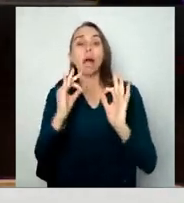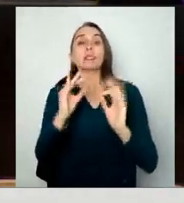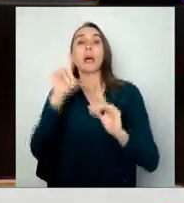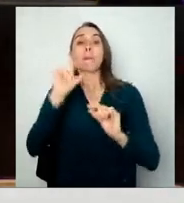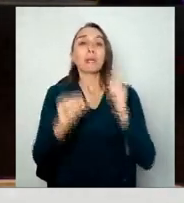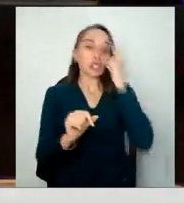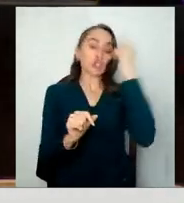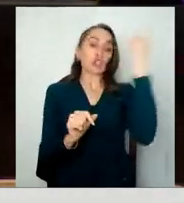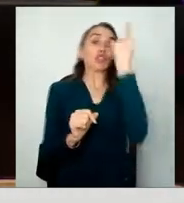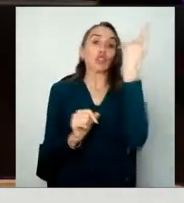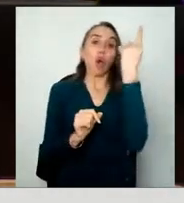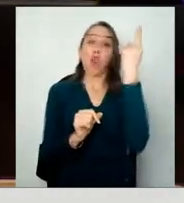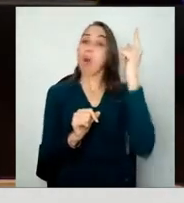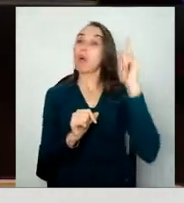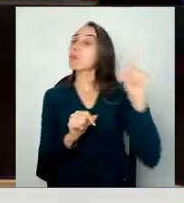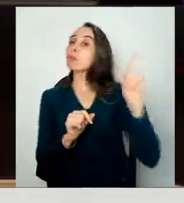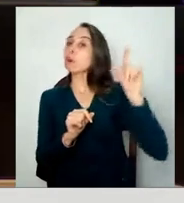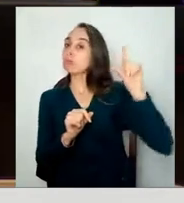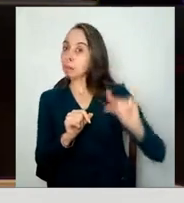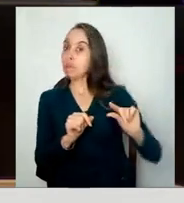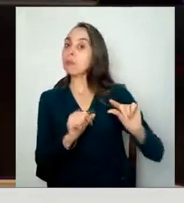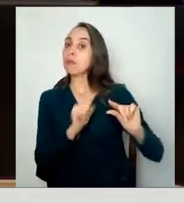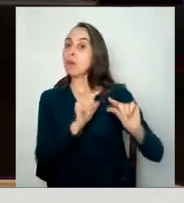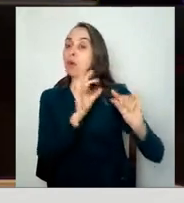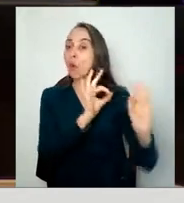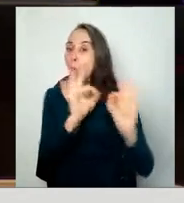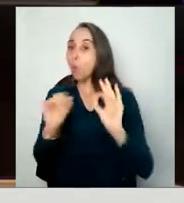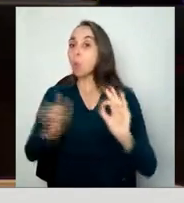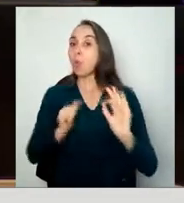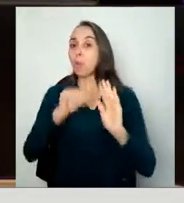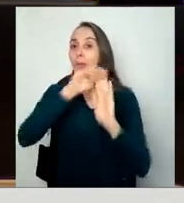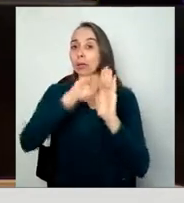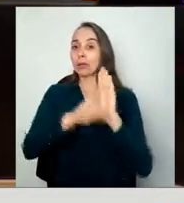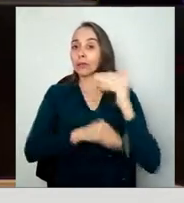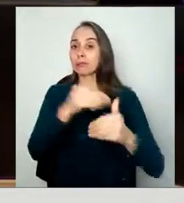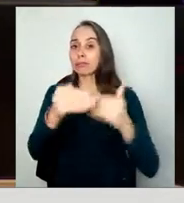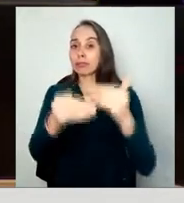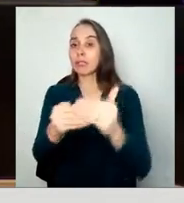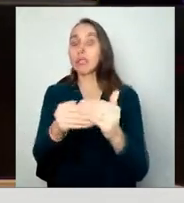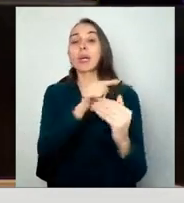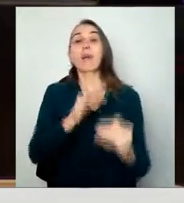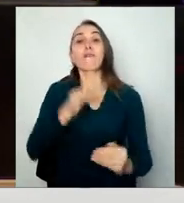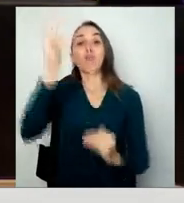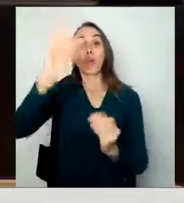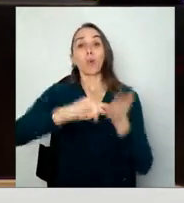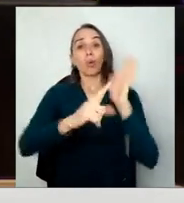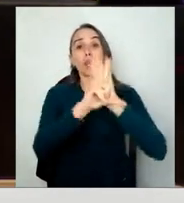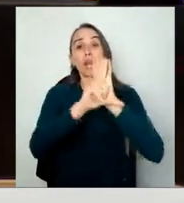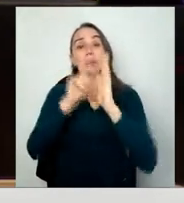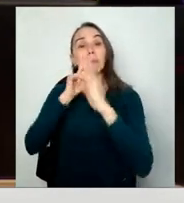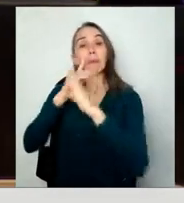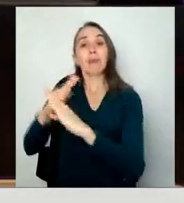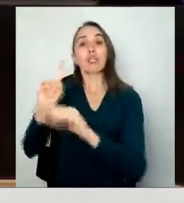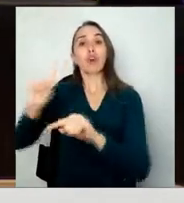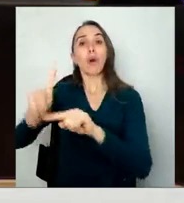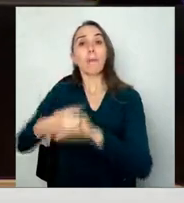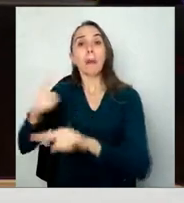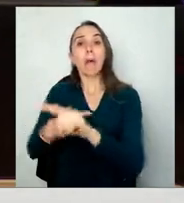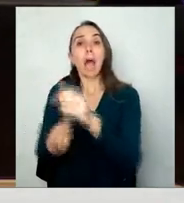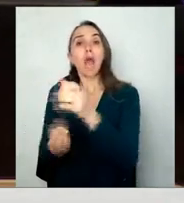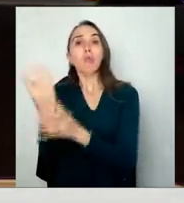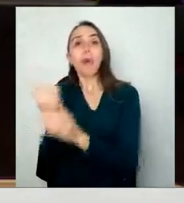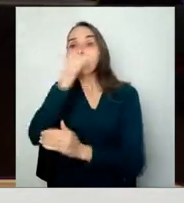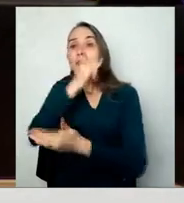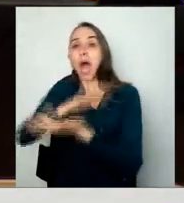notable y que debería prevenir que nuevos hechos de corrupción afecten nuevamente